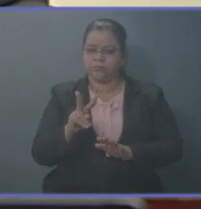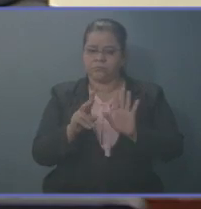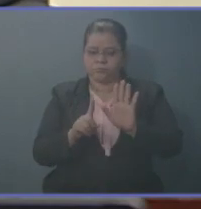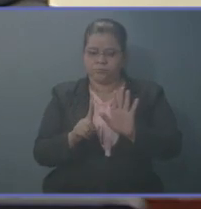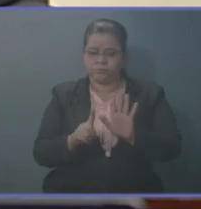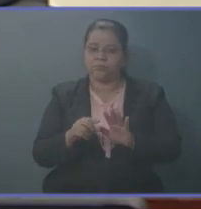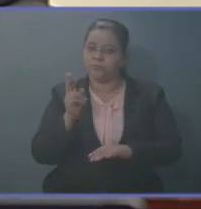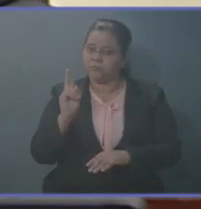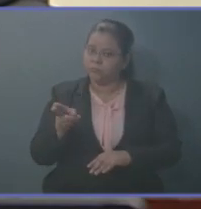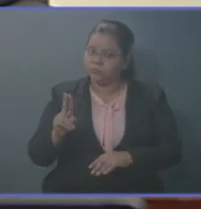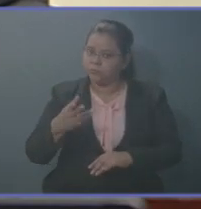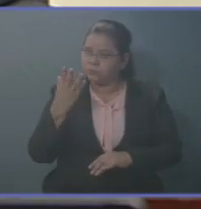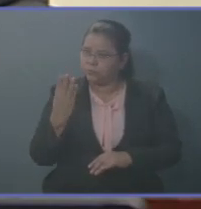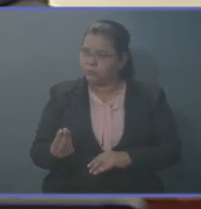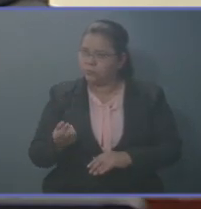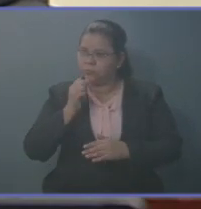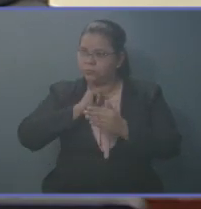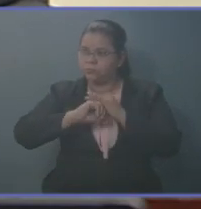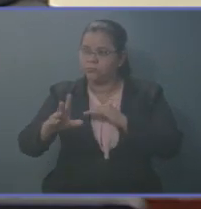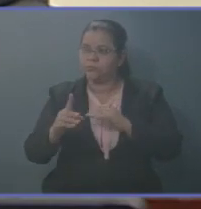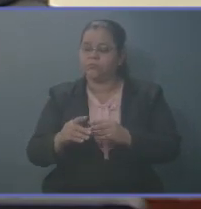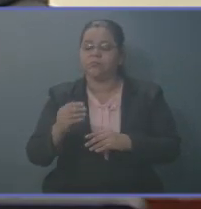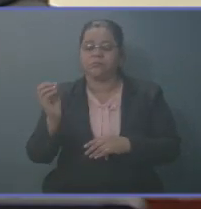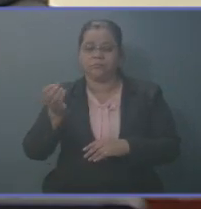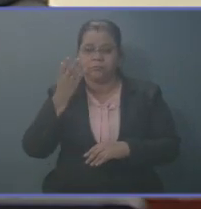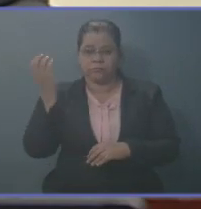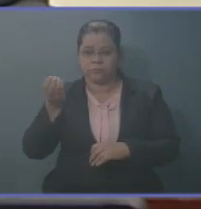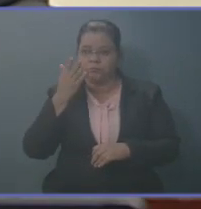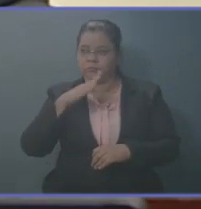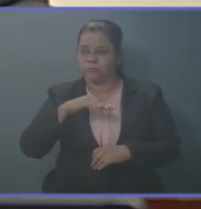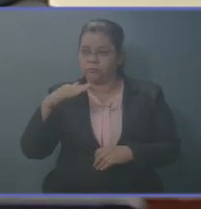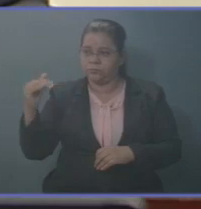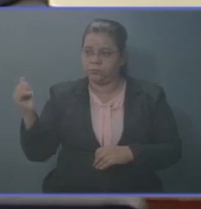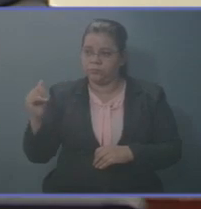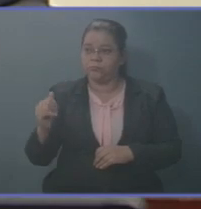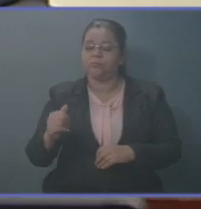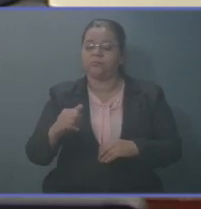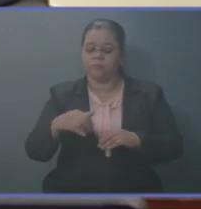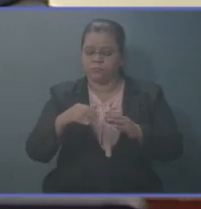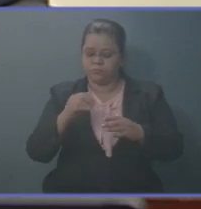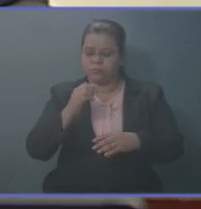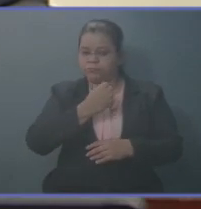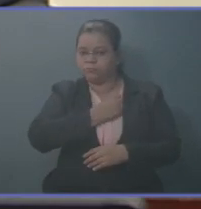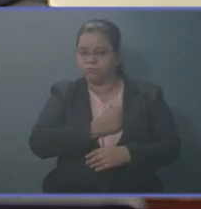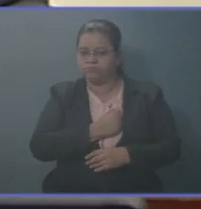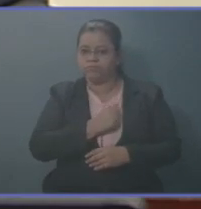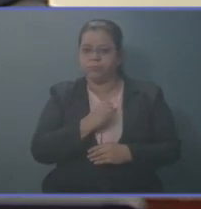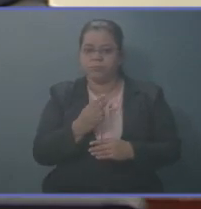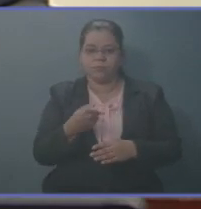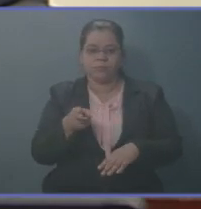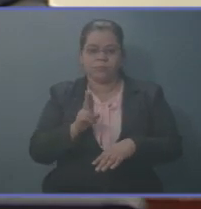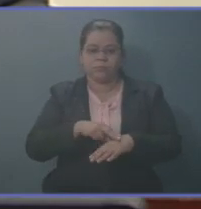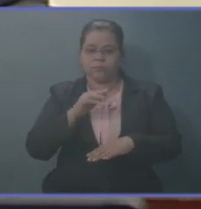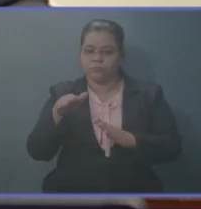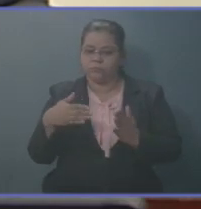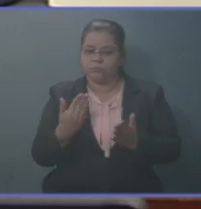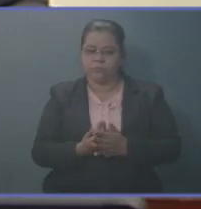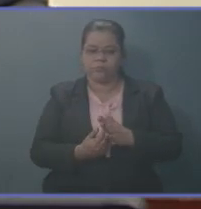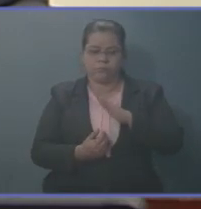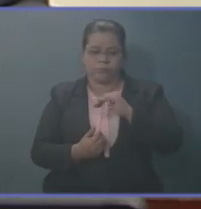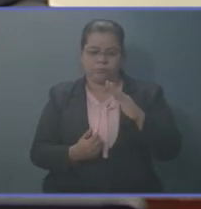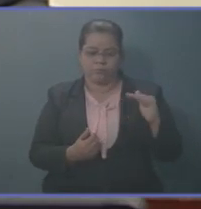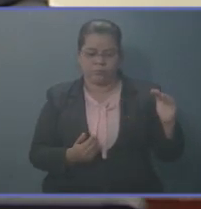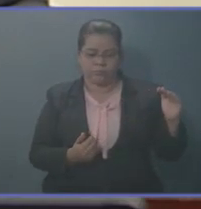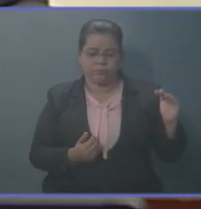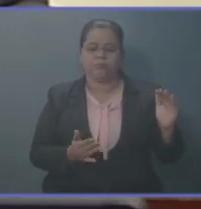de esa misma fecha, se declaró estado de emergencia nacional, estado de calamidad pública y desastre natural en todo el territorio de la República,